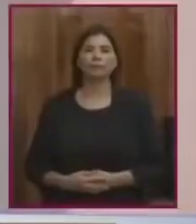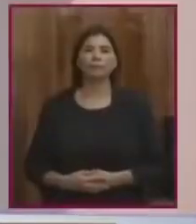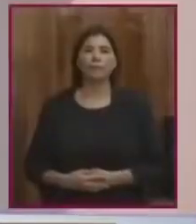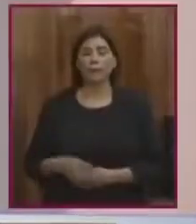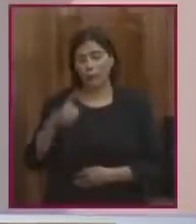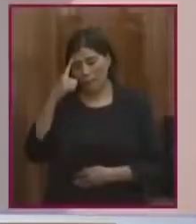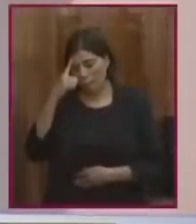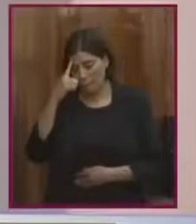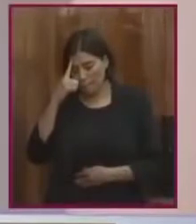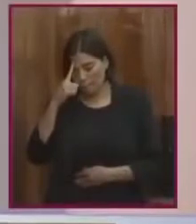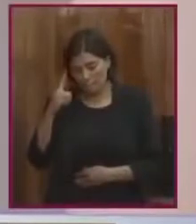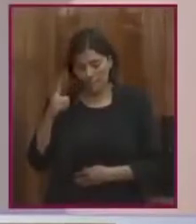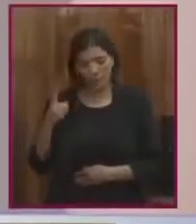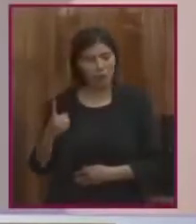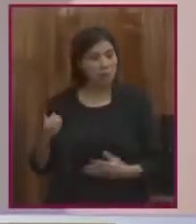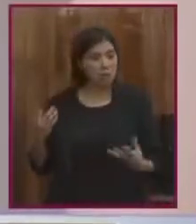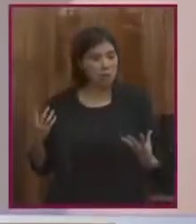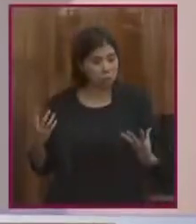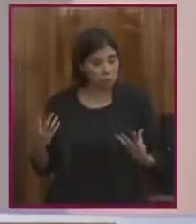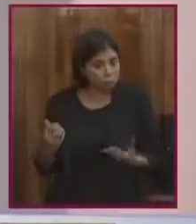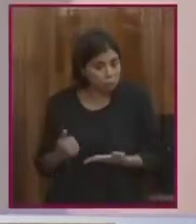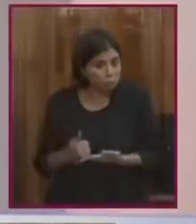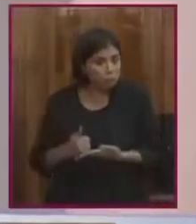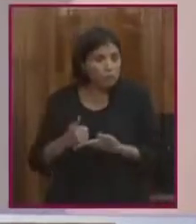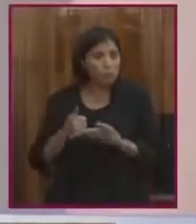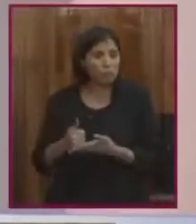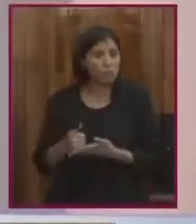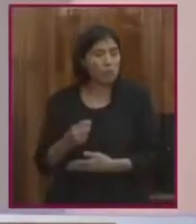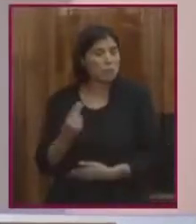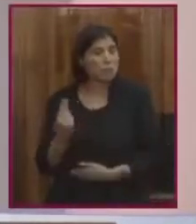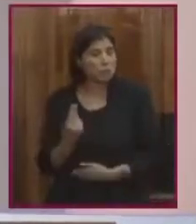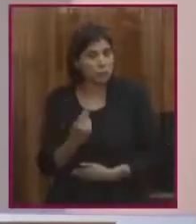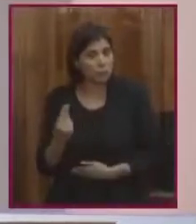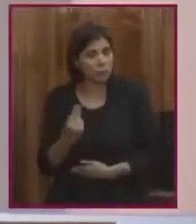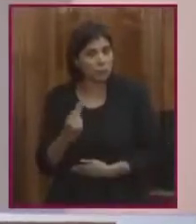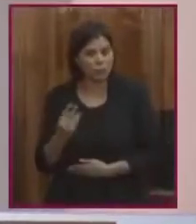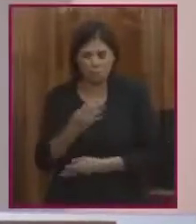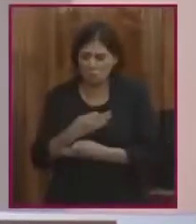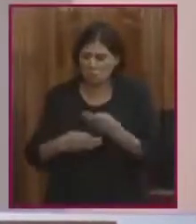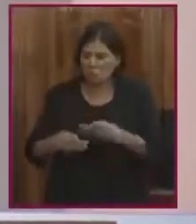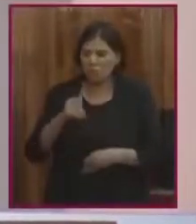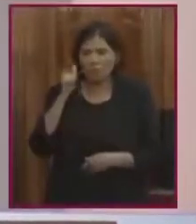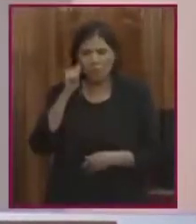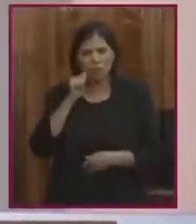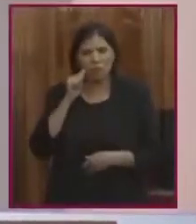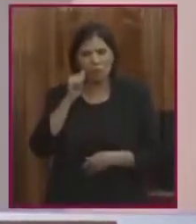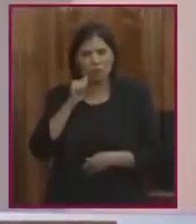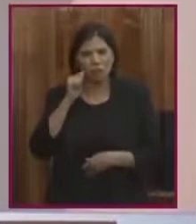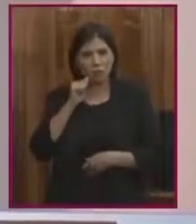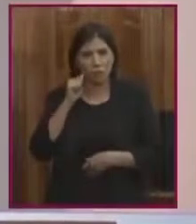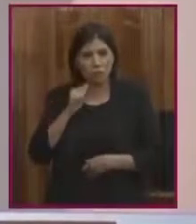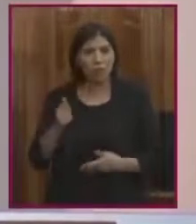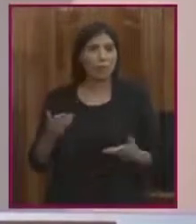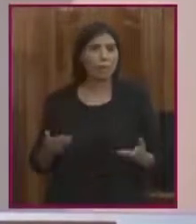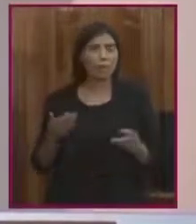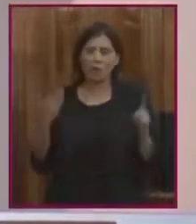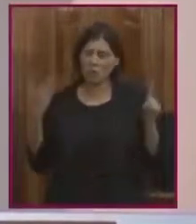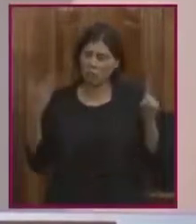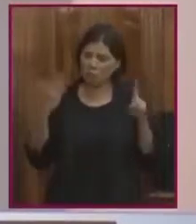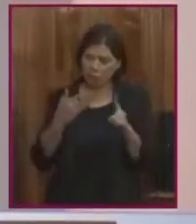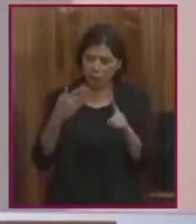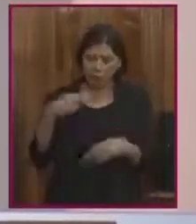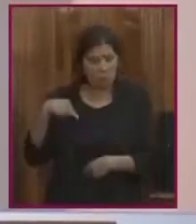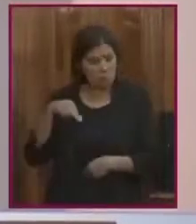Pública para coadyuvar en lo que sea necesario, todo esto siempre encaminado a que nuestras niñas, nuestros